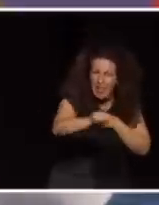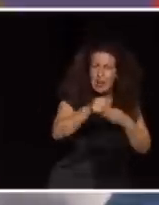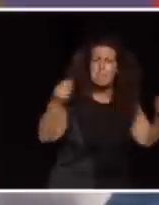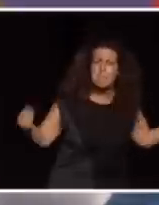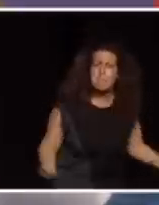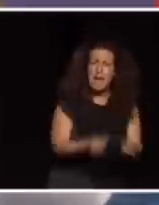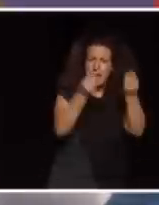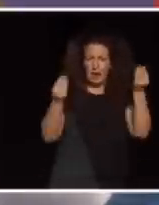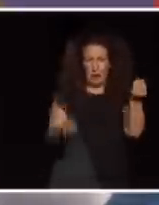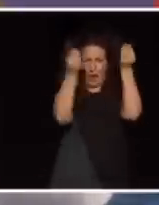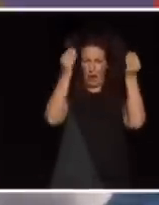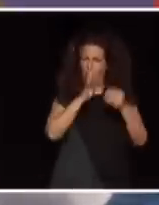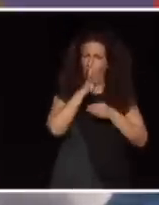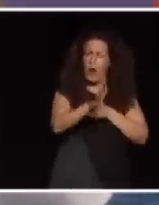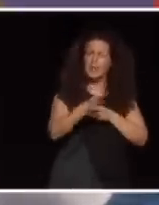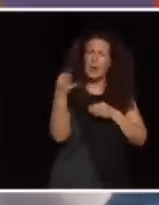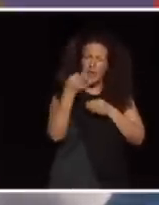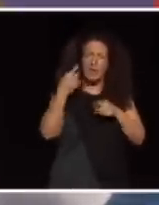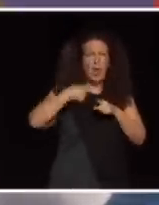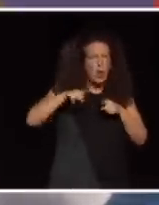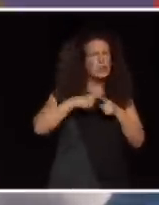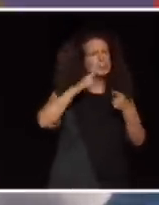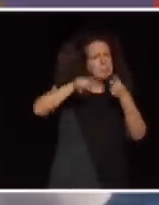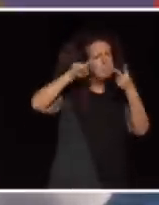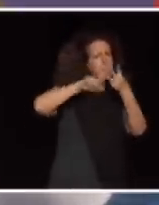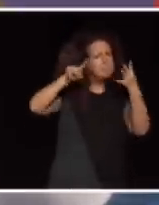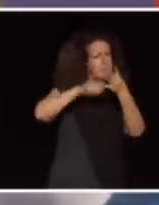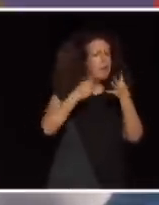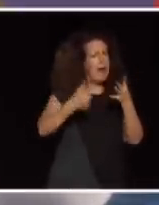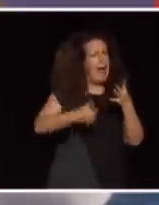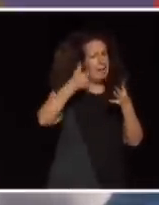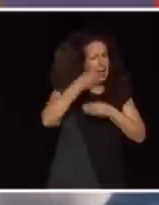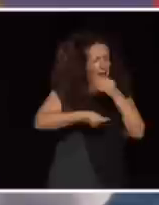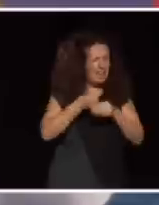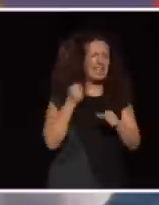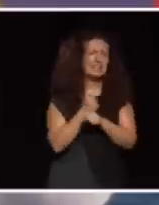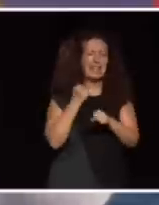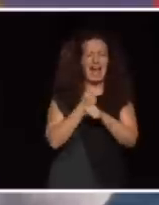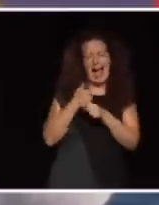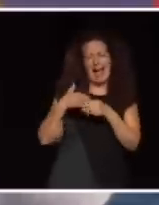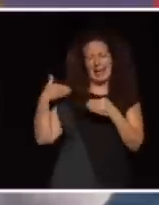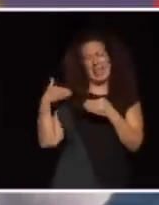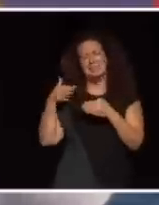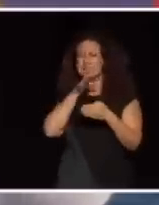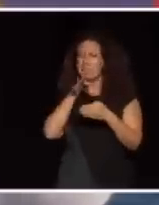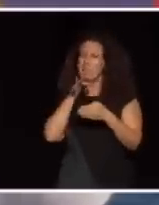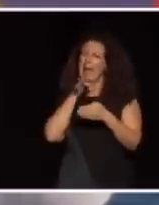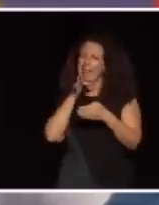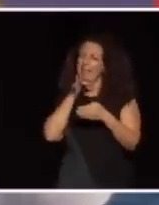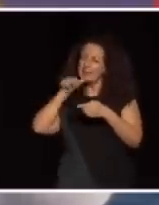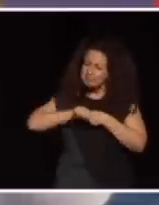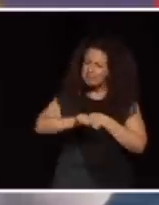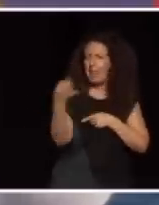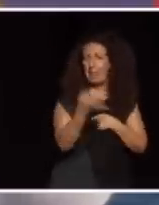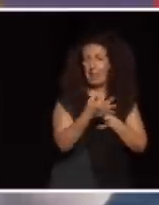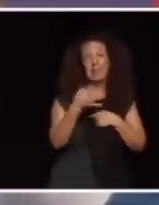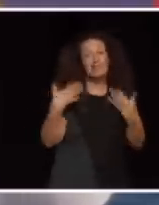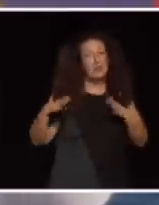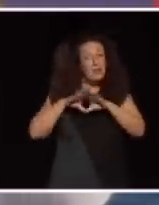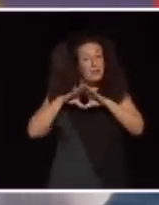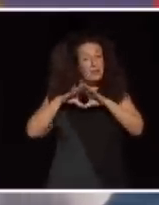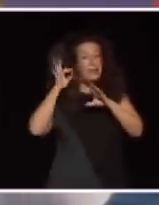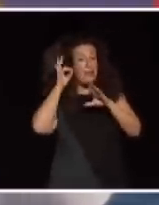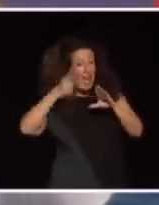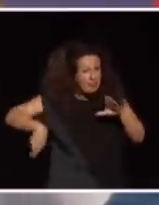que dice que tenemos mucho por delante por hacer, tareas pendientes muy importantes, que el feminismo siga siendo